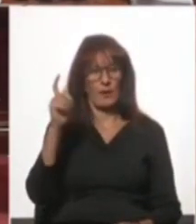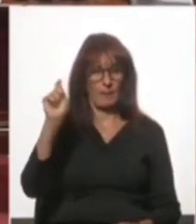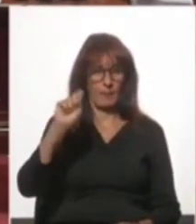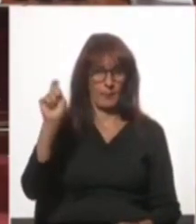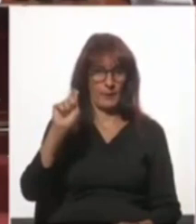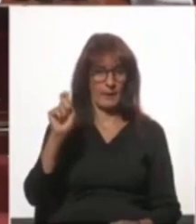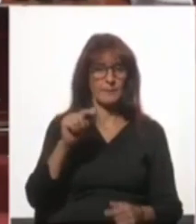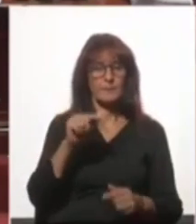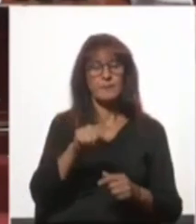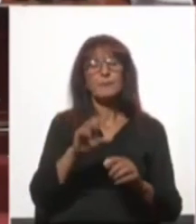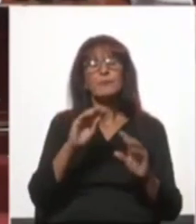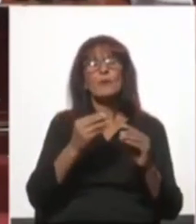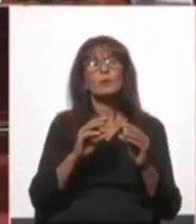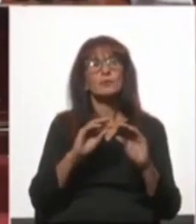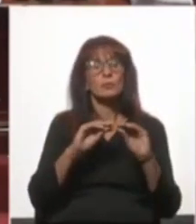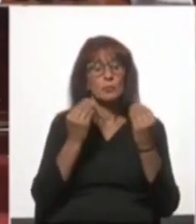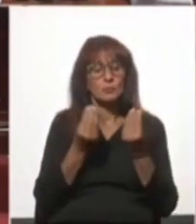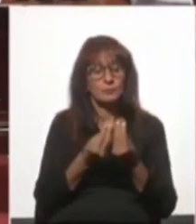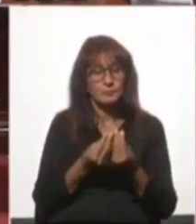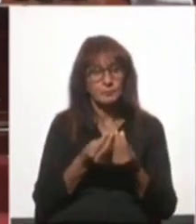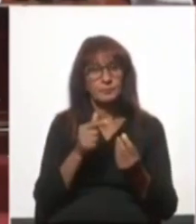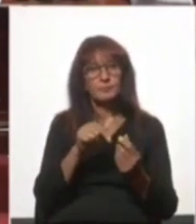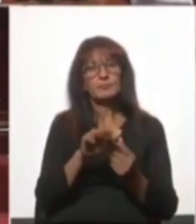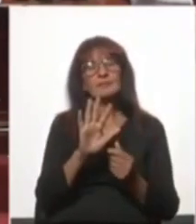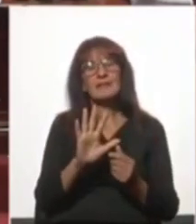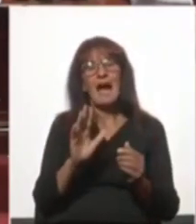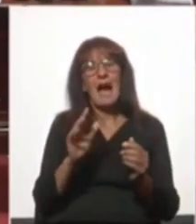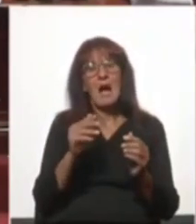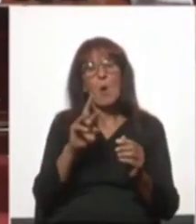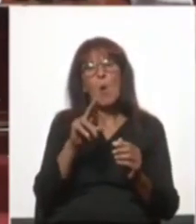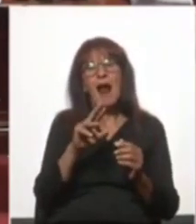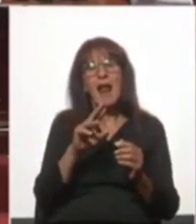están congelados por 3 años.